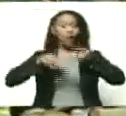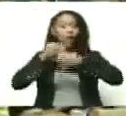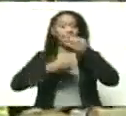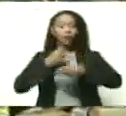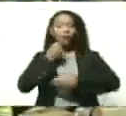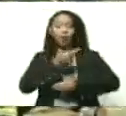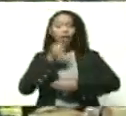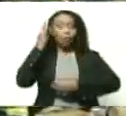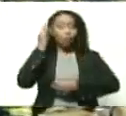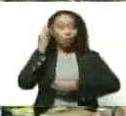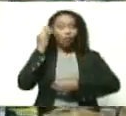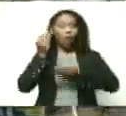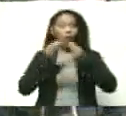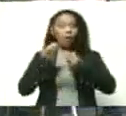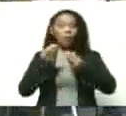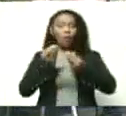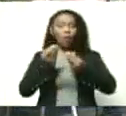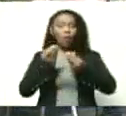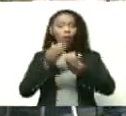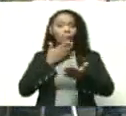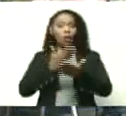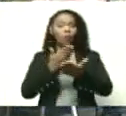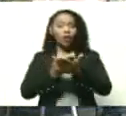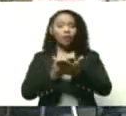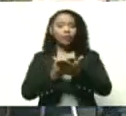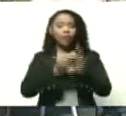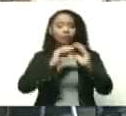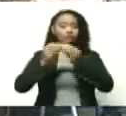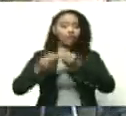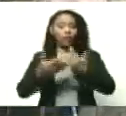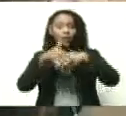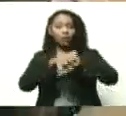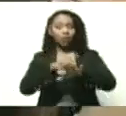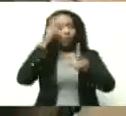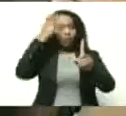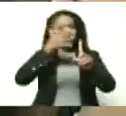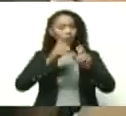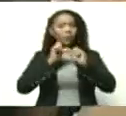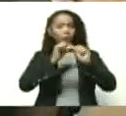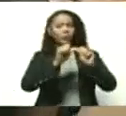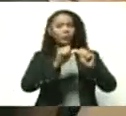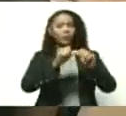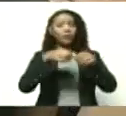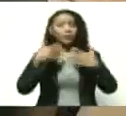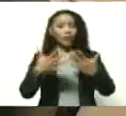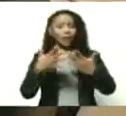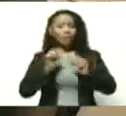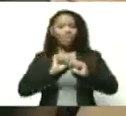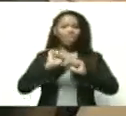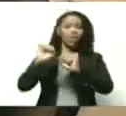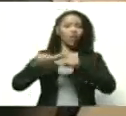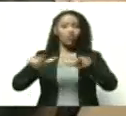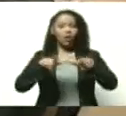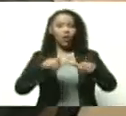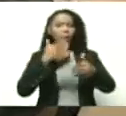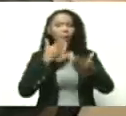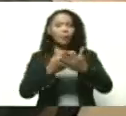mujeres de red como una propuesta de organización para la complementariedad y formación permanente que habiten espacios que permitan